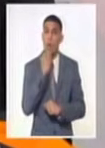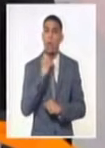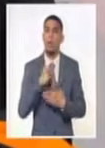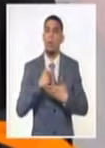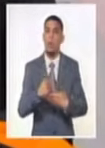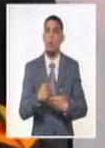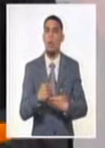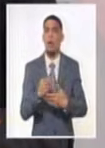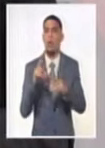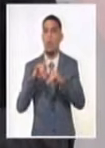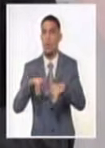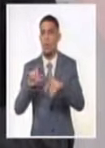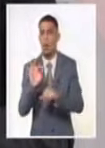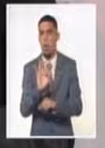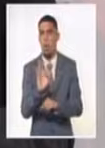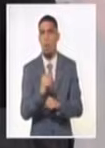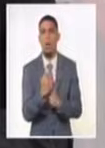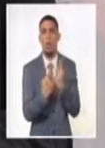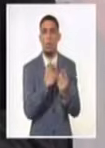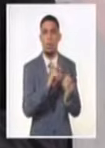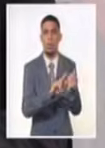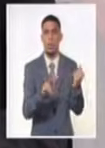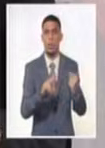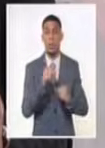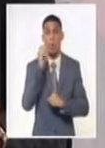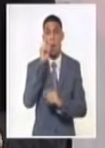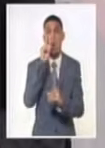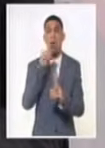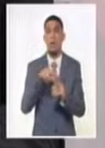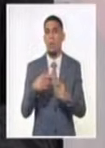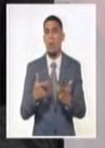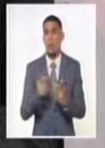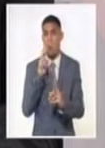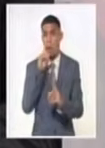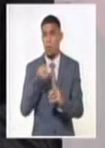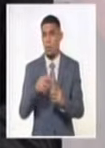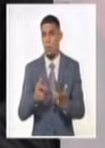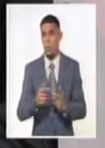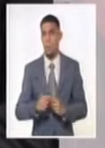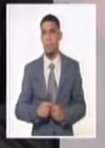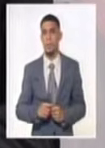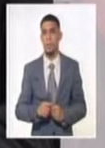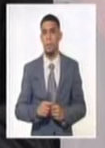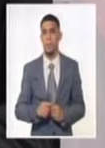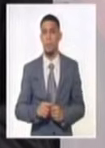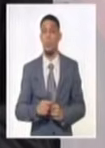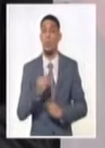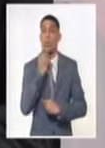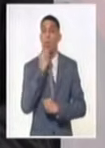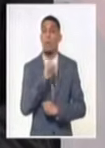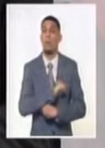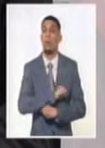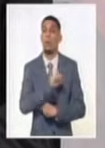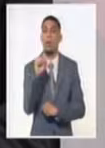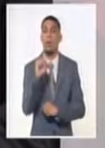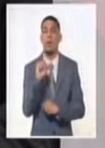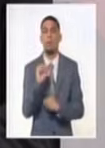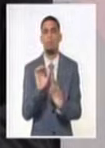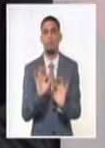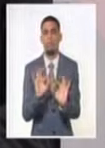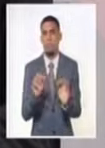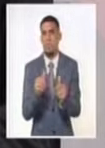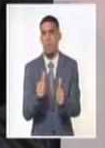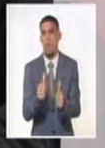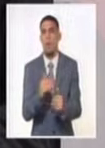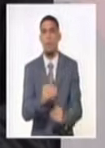sea que la idea fundamental es lograr la máxima calidad en nuestro